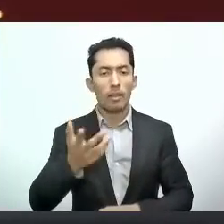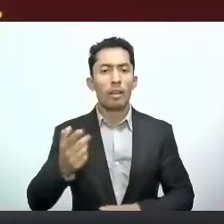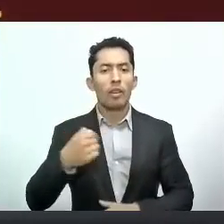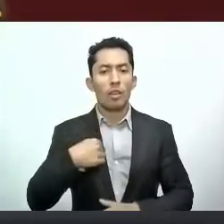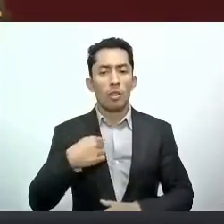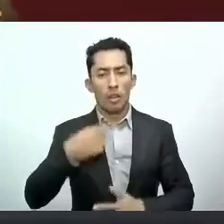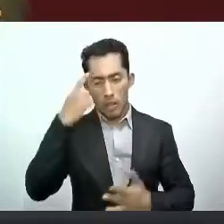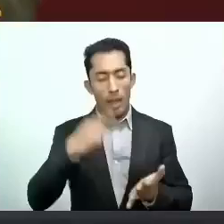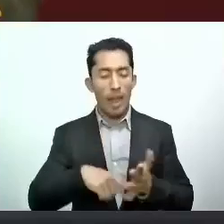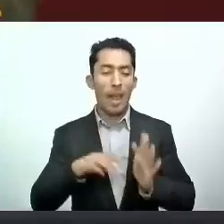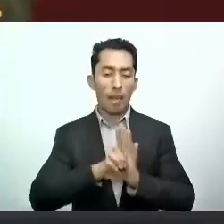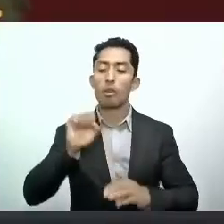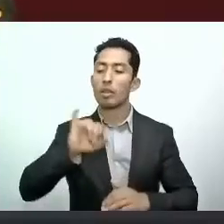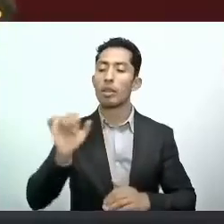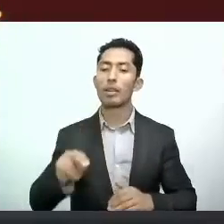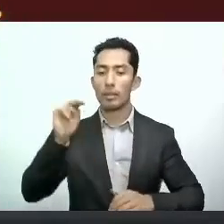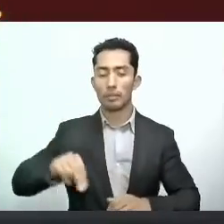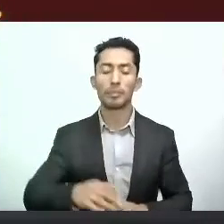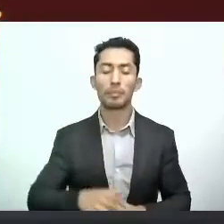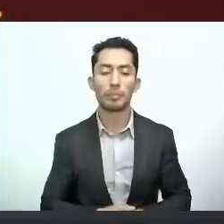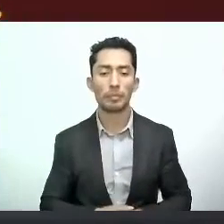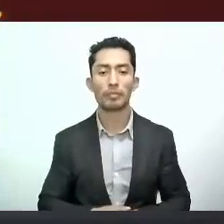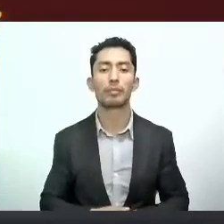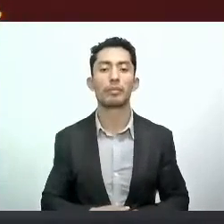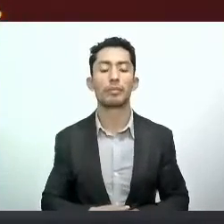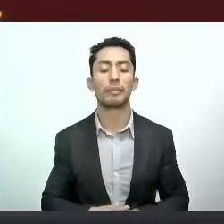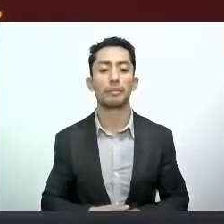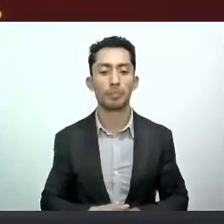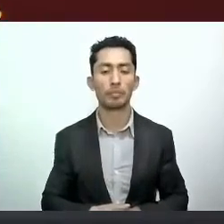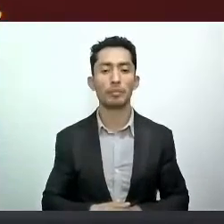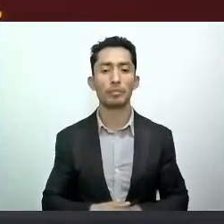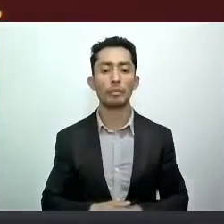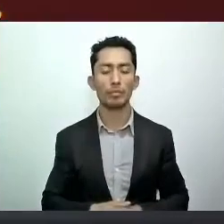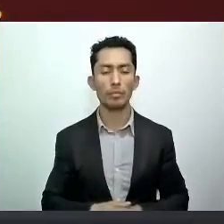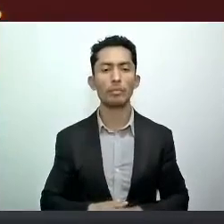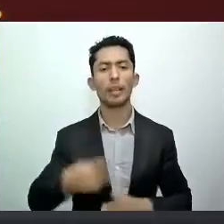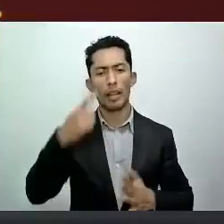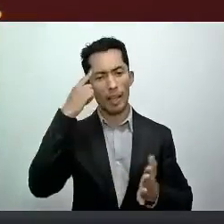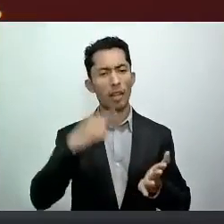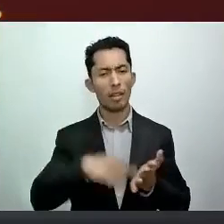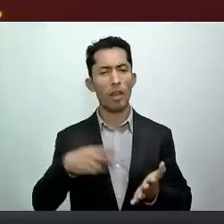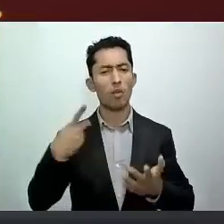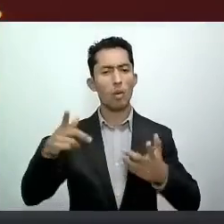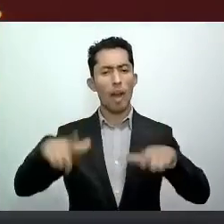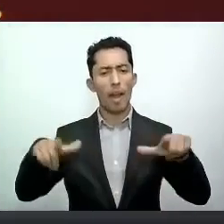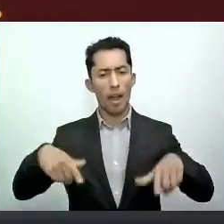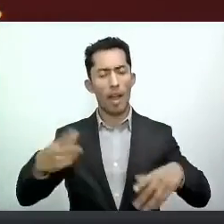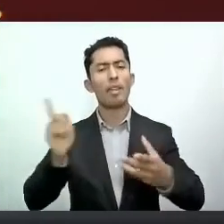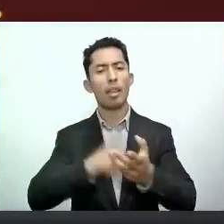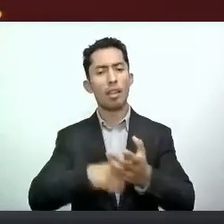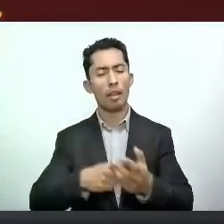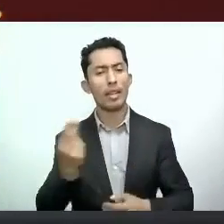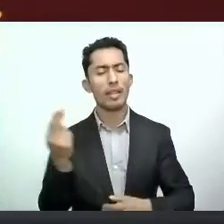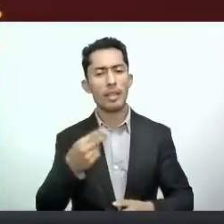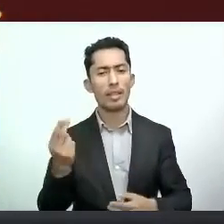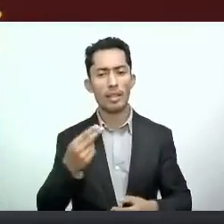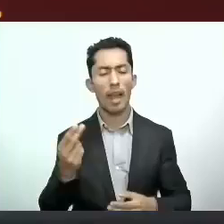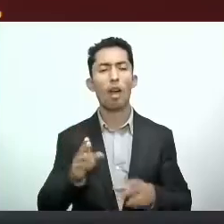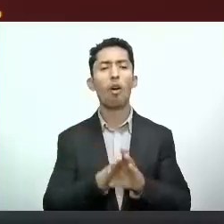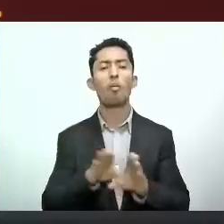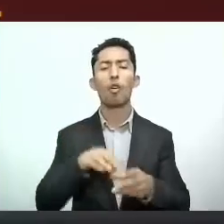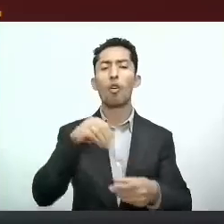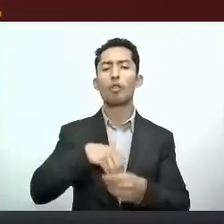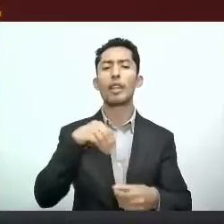Corte. Justo me parece que tienen una plataforma en donde necesitas una firma electrónica para